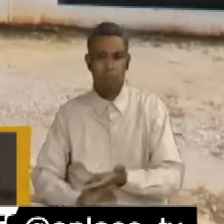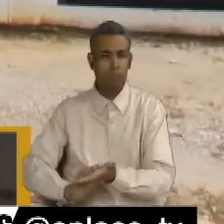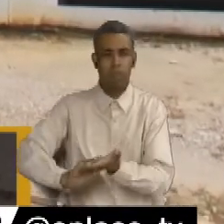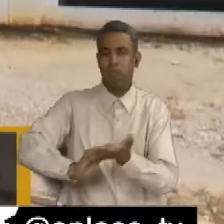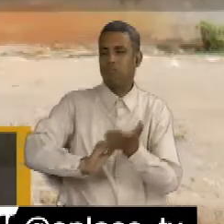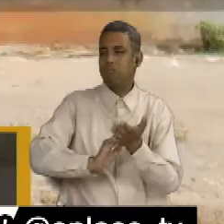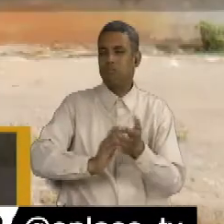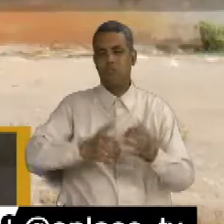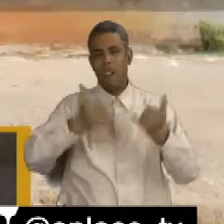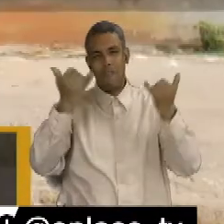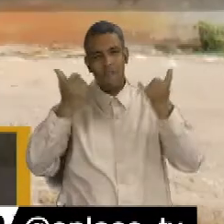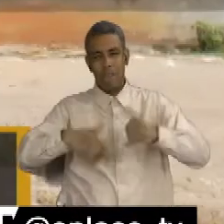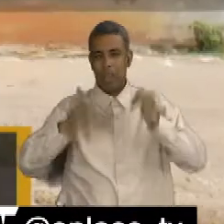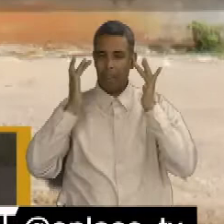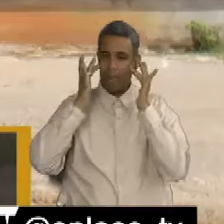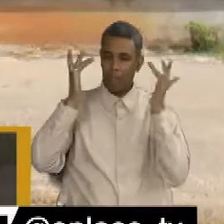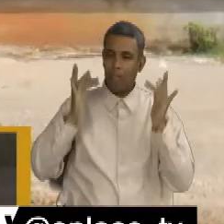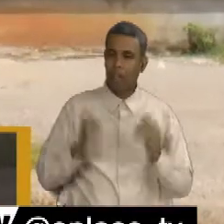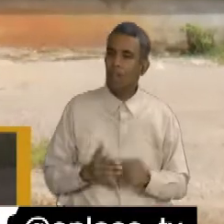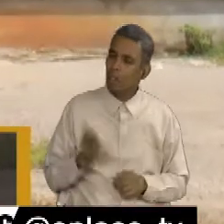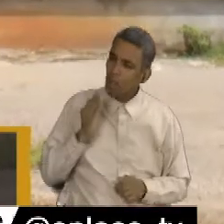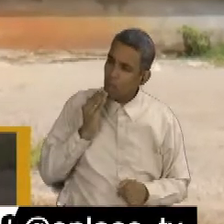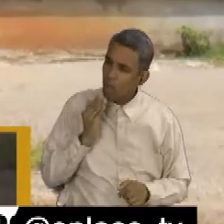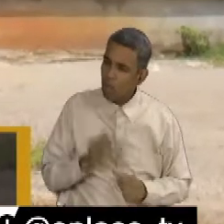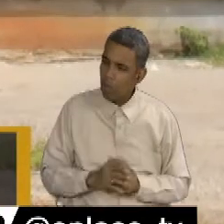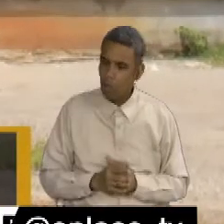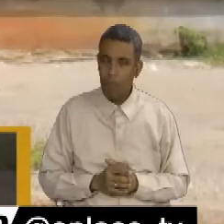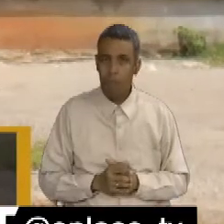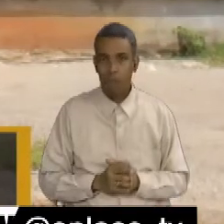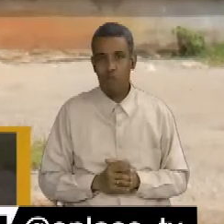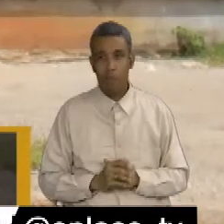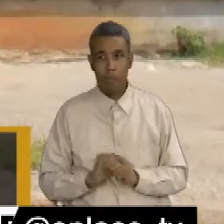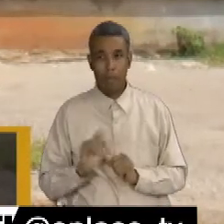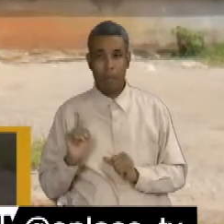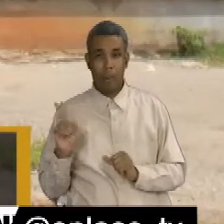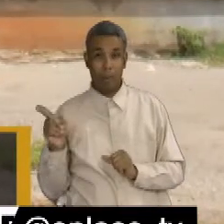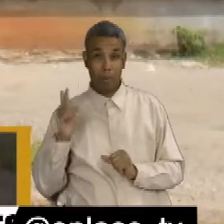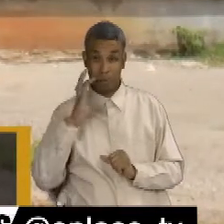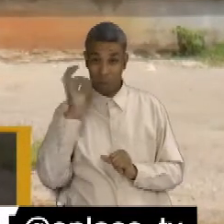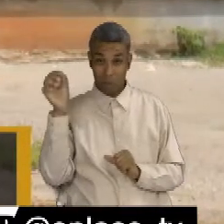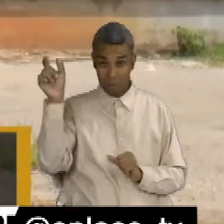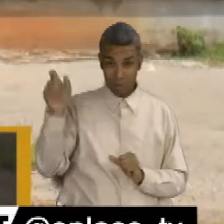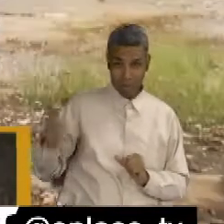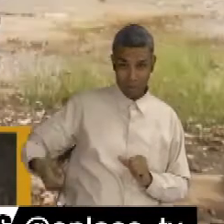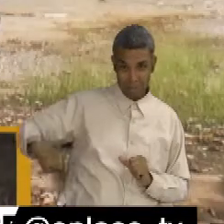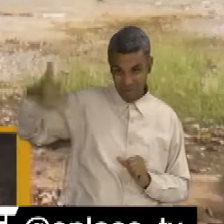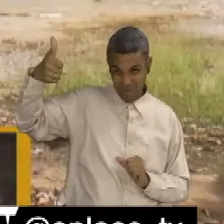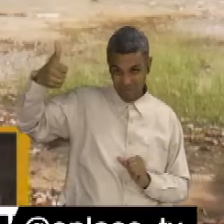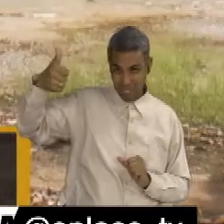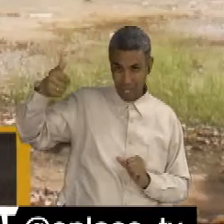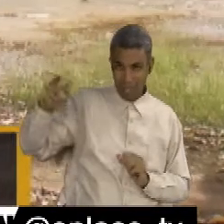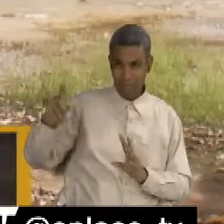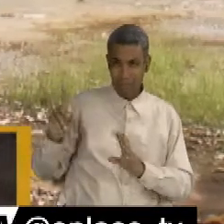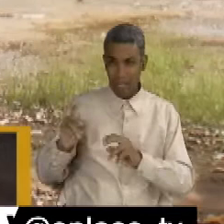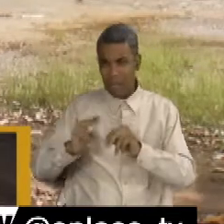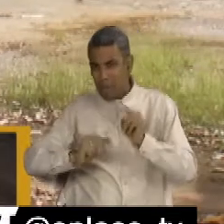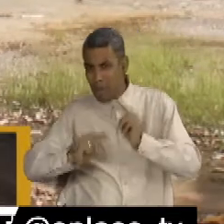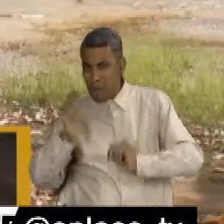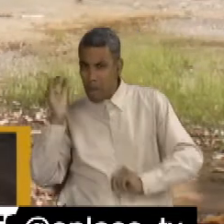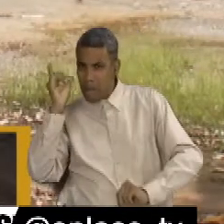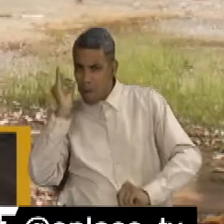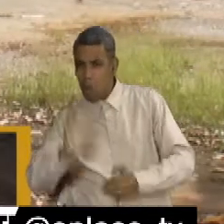referencia dicha por el arquitecto y el ingeniero de la obra, que estas obras